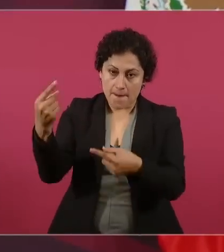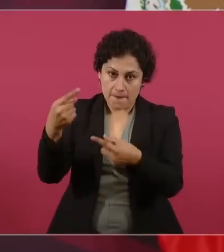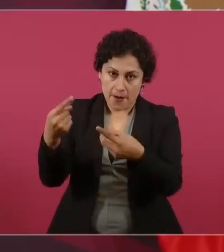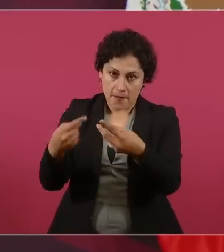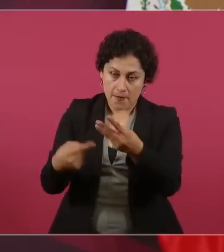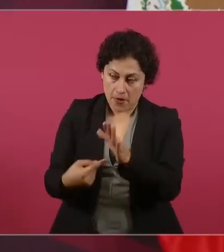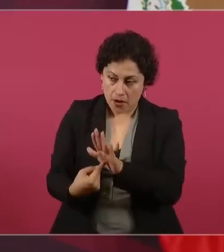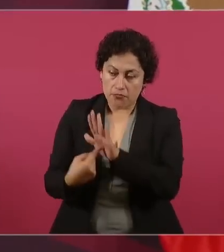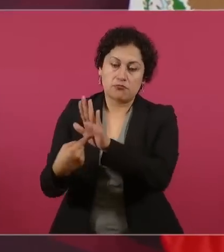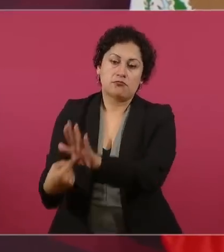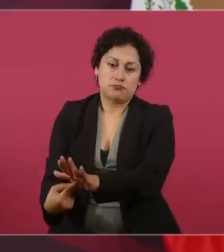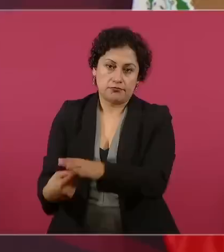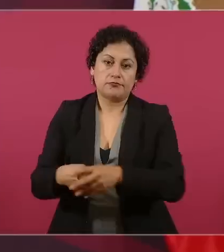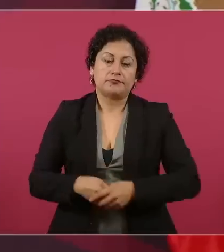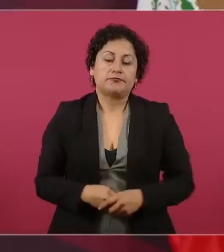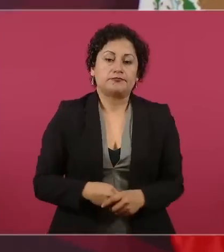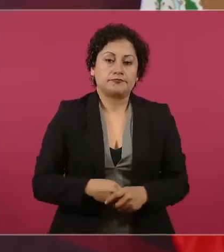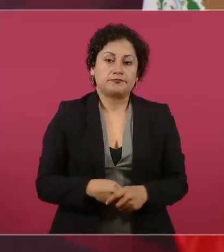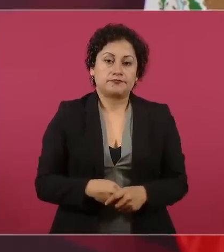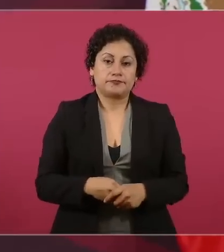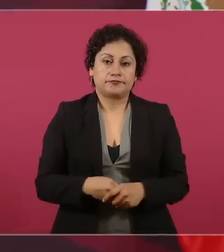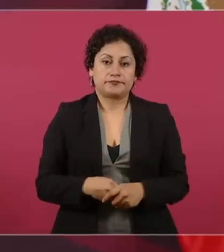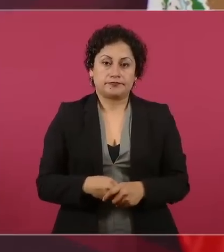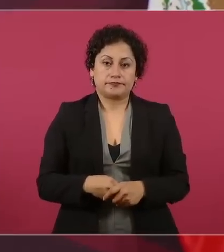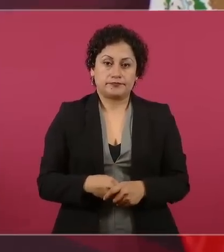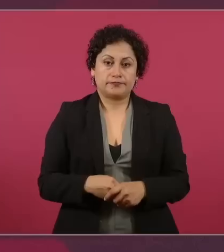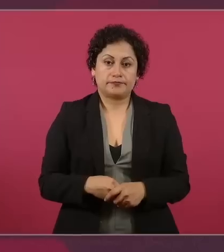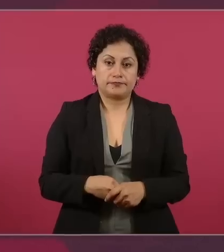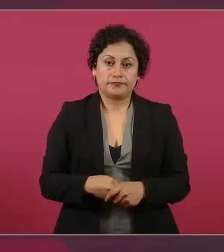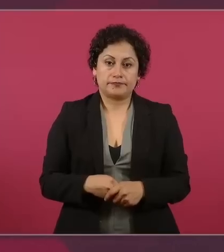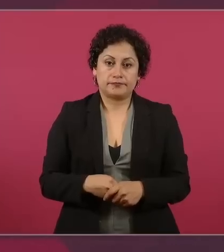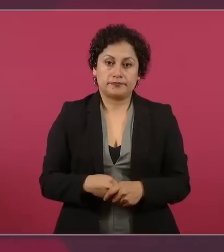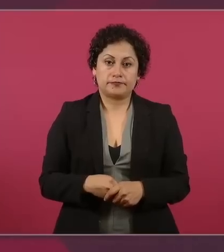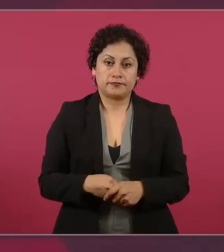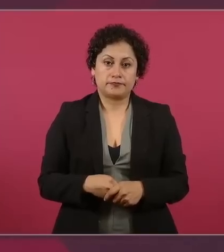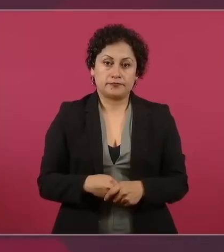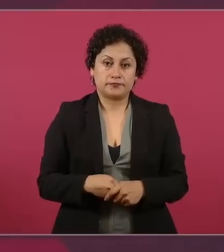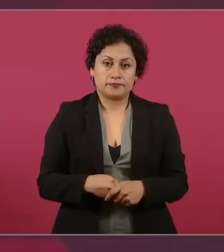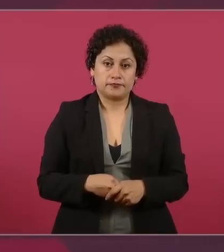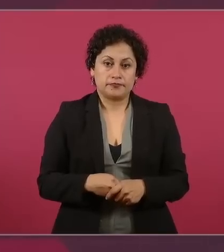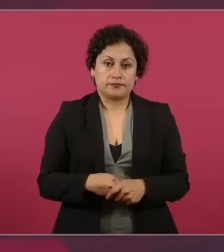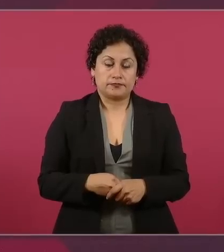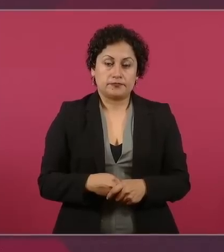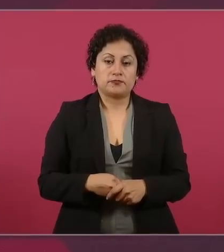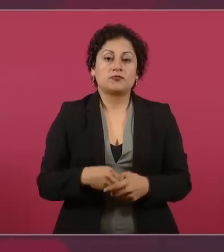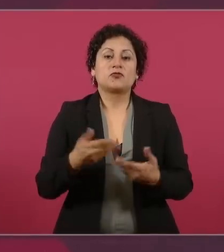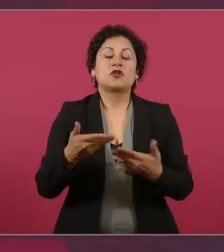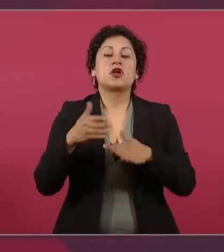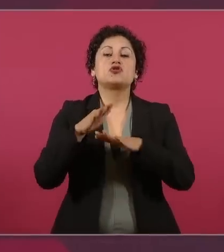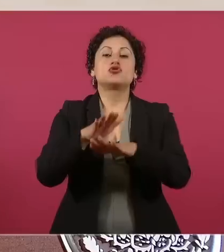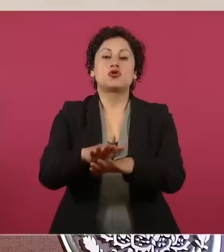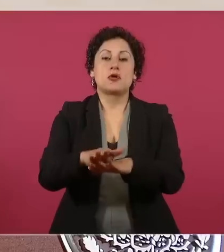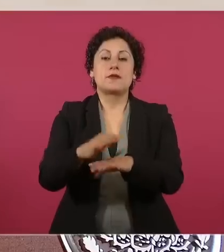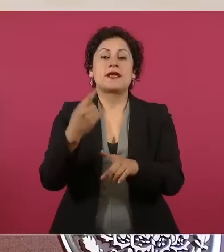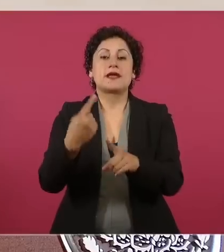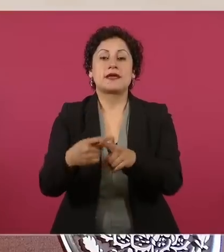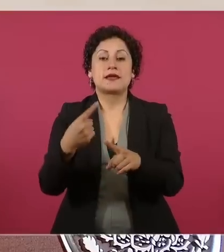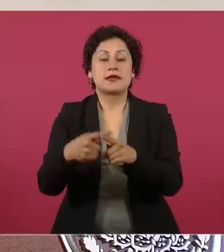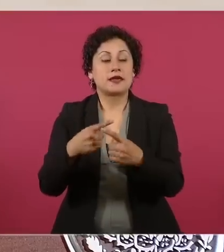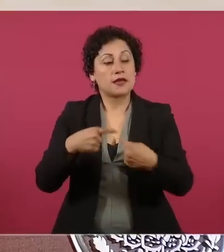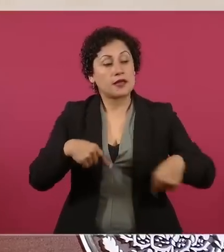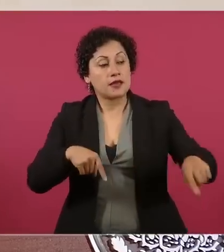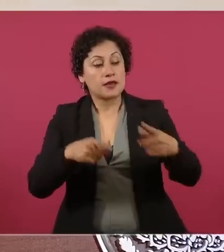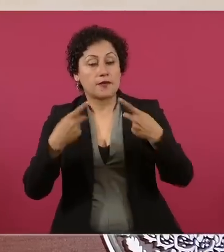Me refiero en la dirección del Movimiento de Transformación.